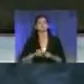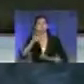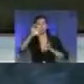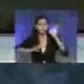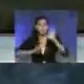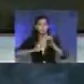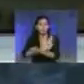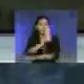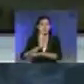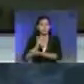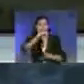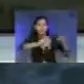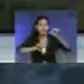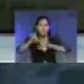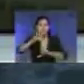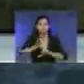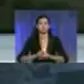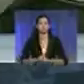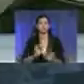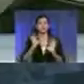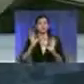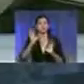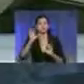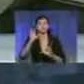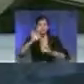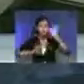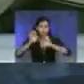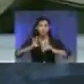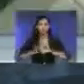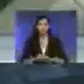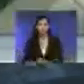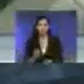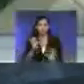físico-químicos, activaciones especiales, microscopía electrónica y lofoscopía.